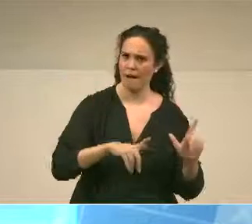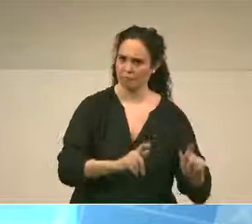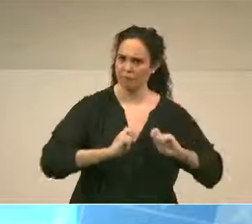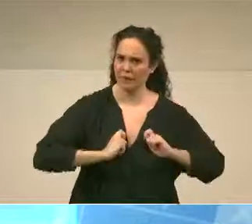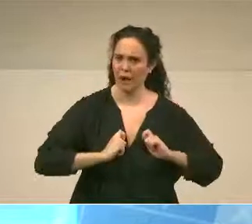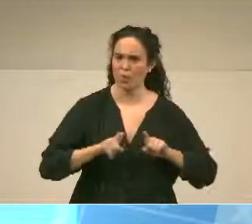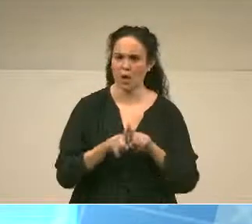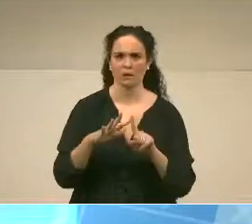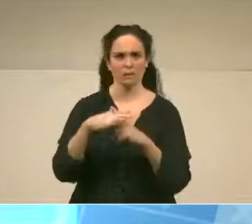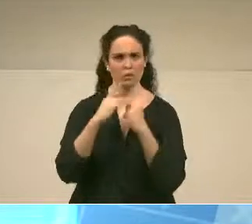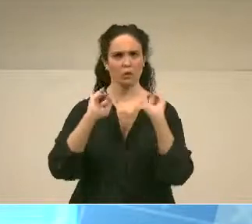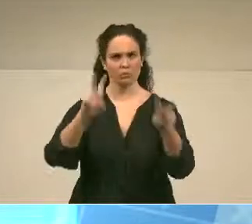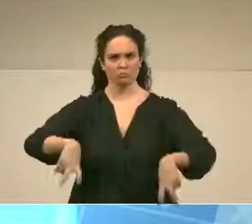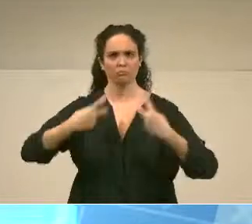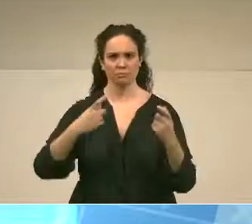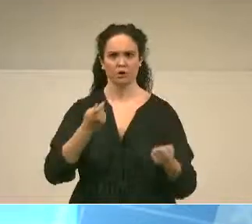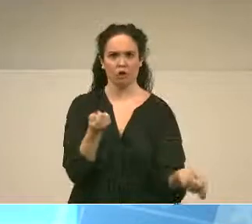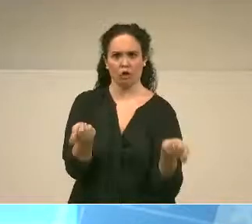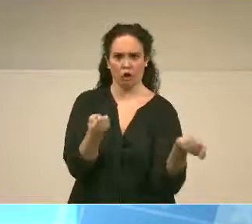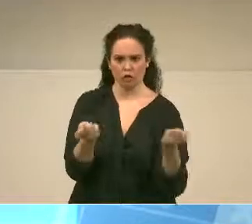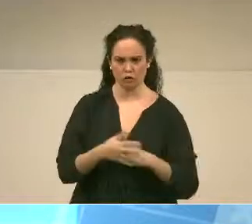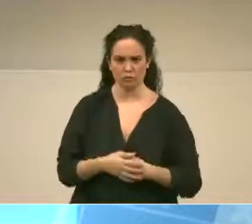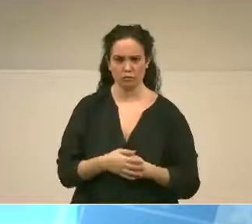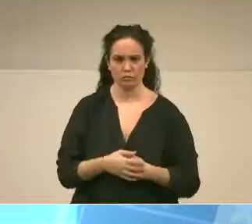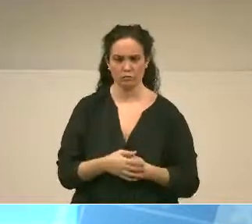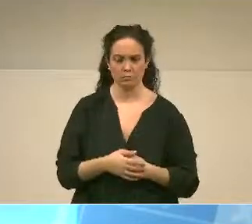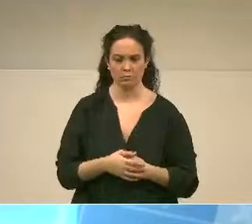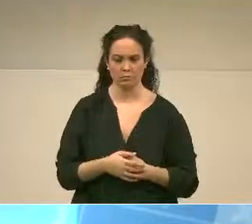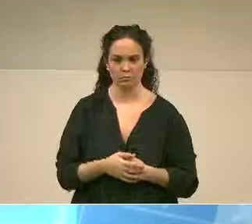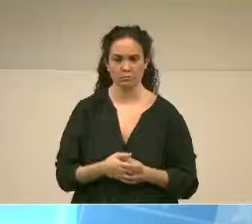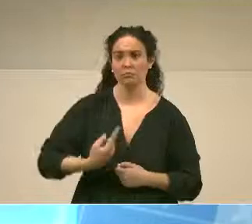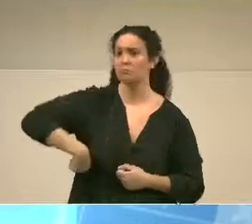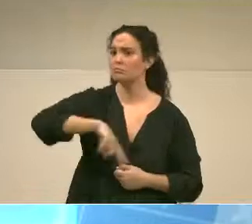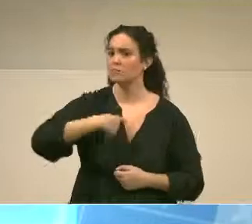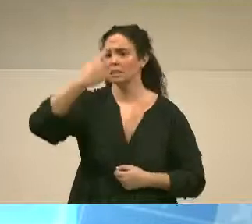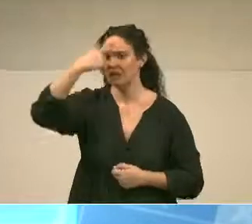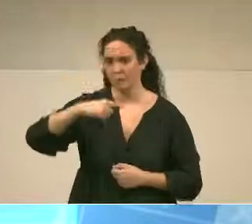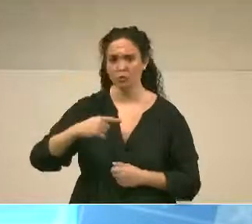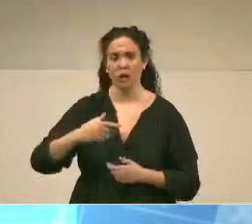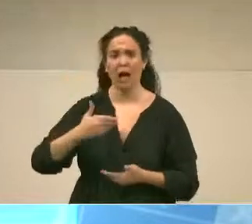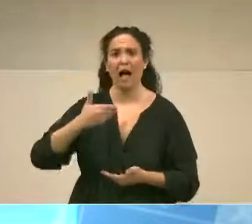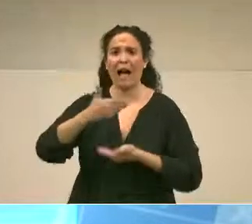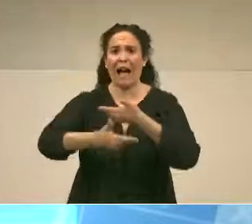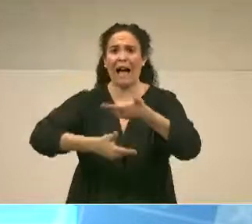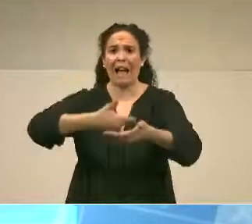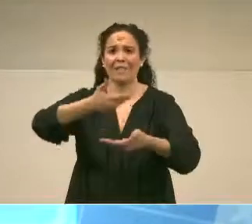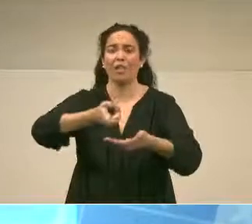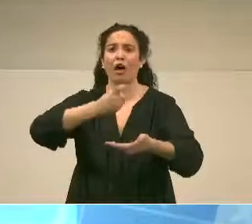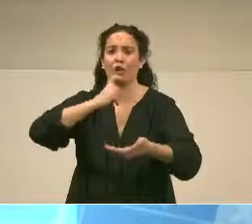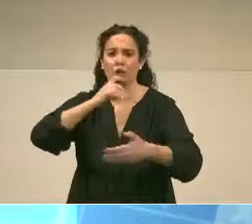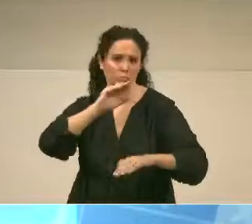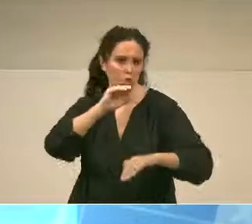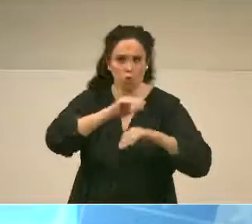situación. Somos conscientes de que la mejor garantía de que podamos avanzar adecuadamente es su cumplimiento